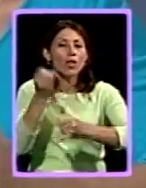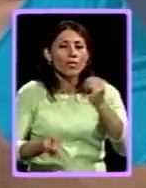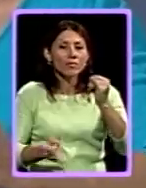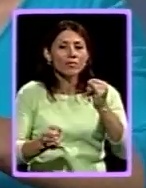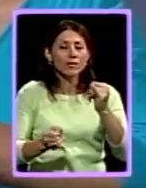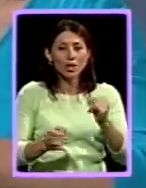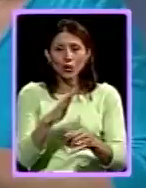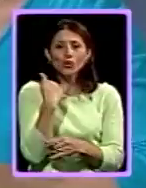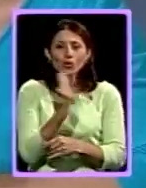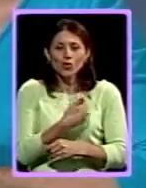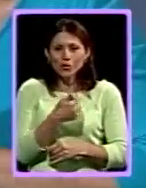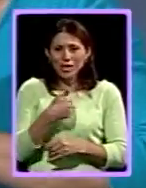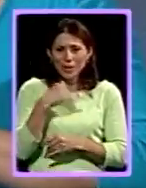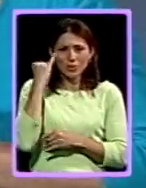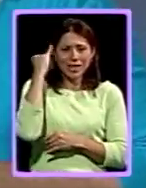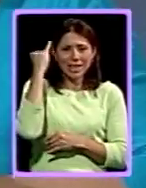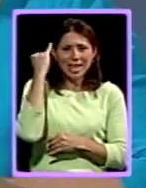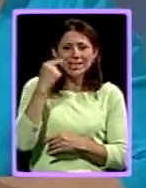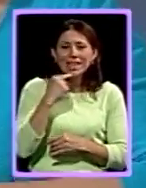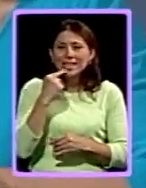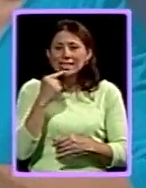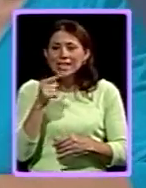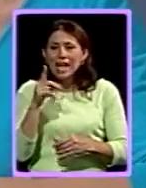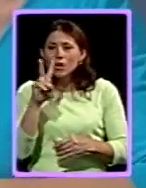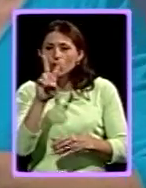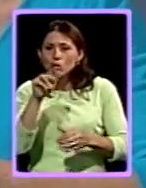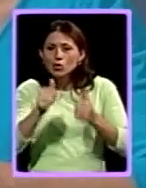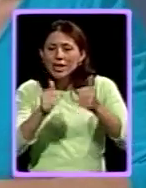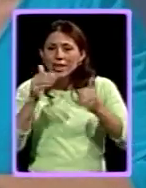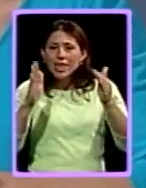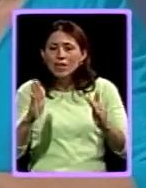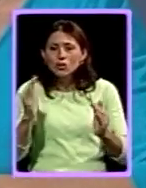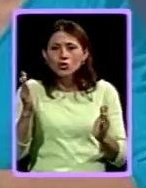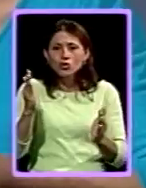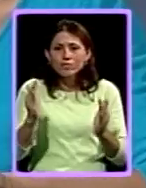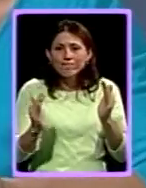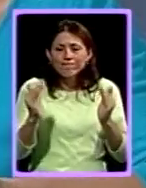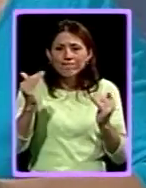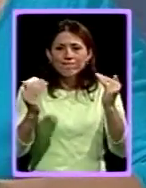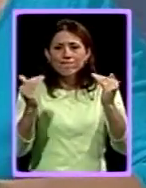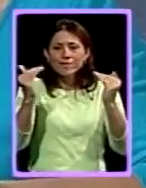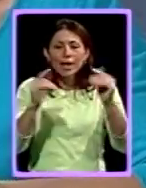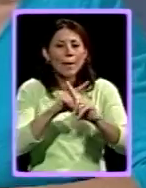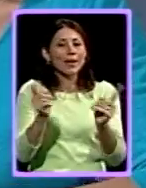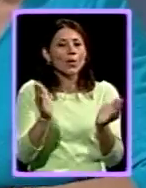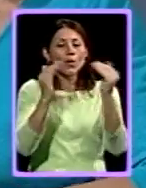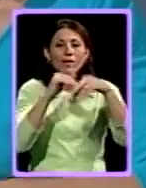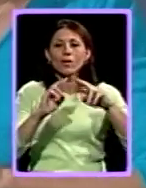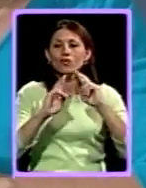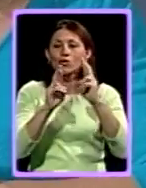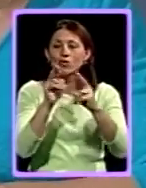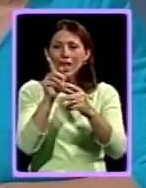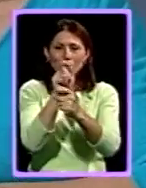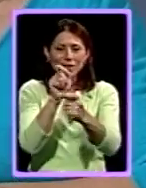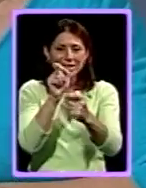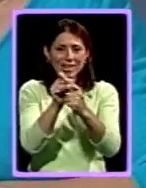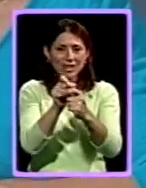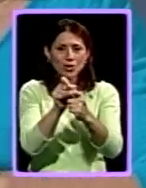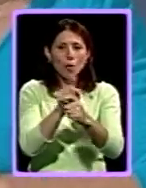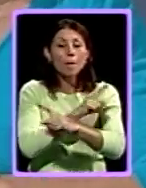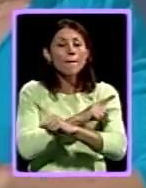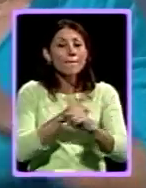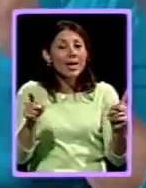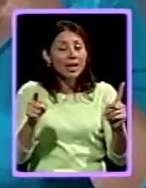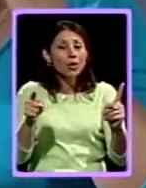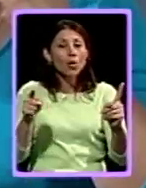nos decían se está estrechando la brecha, pero finalmente no podíamos dar un resultado exacto, puesto que no se trataba tampoco de eso. Lo que sí quedó claro a